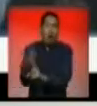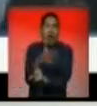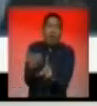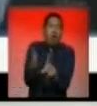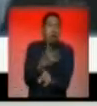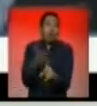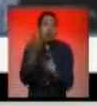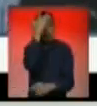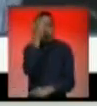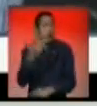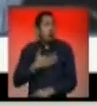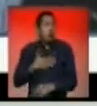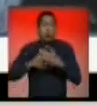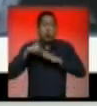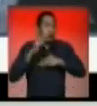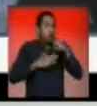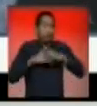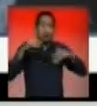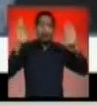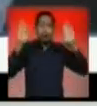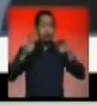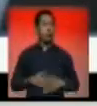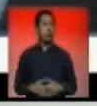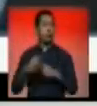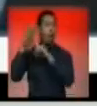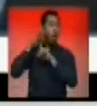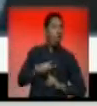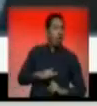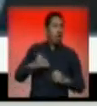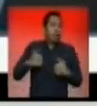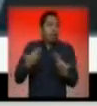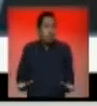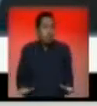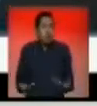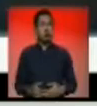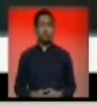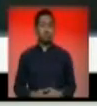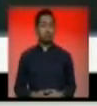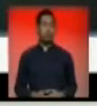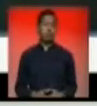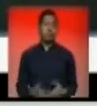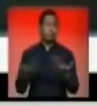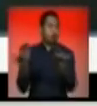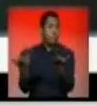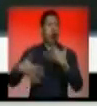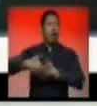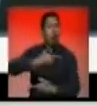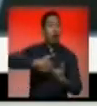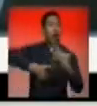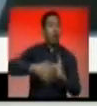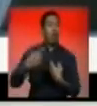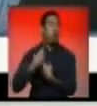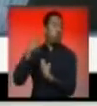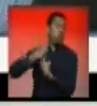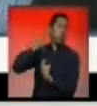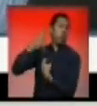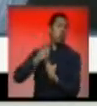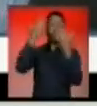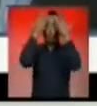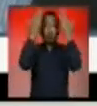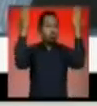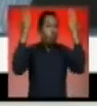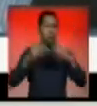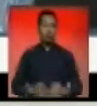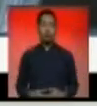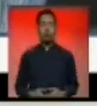persona inocente. Esto es una infamia, absoluta infamia, construida deliberadamente para hacerme daño y con otros propósitos. ¿Usted